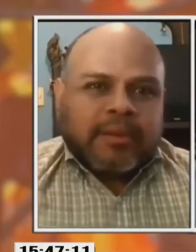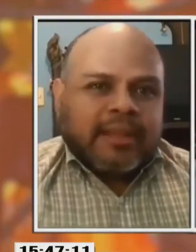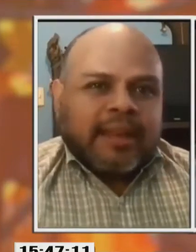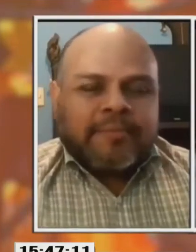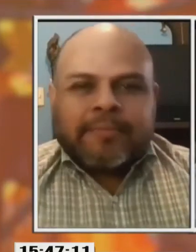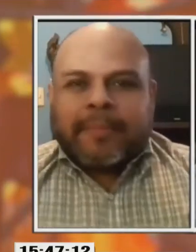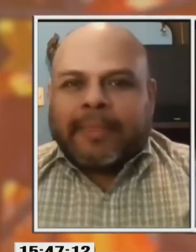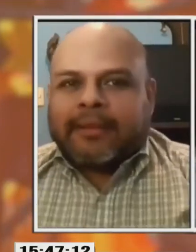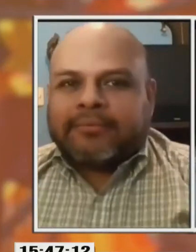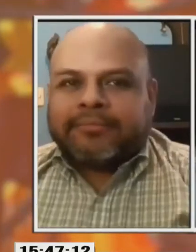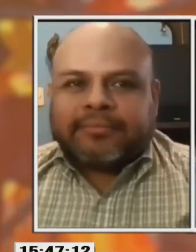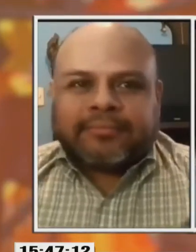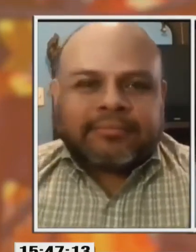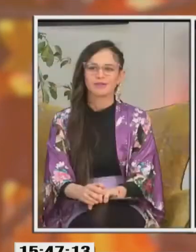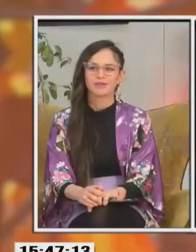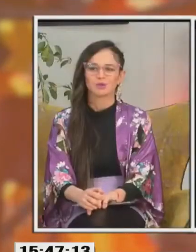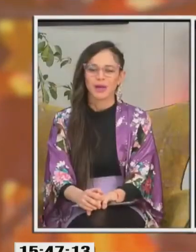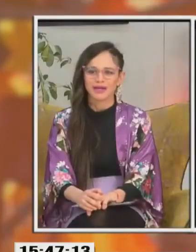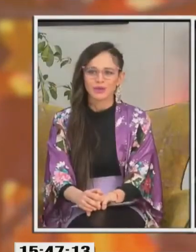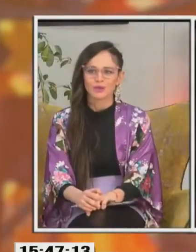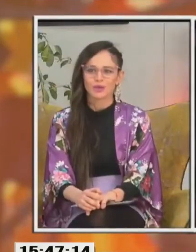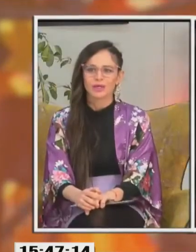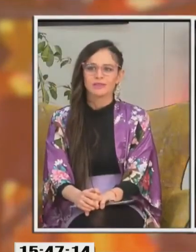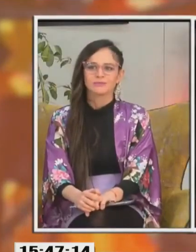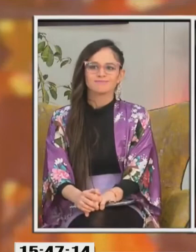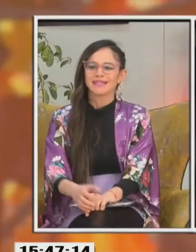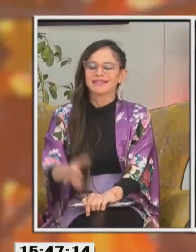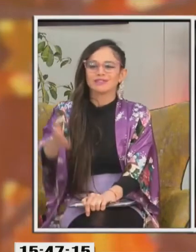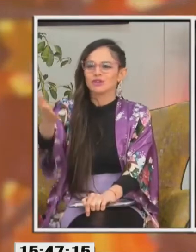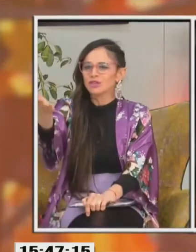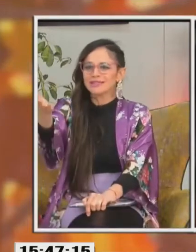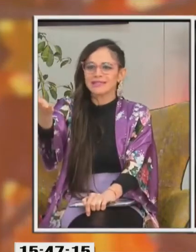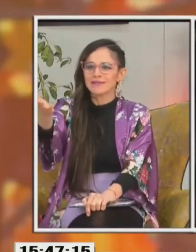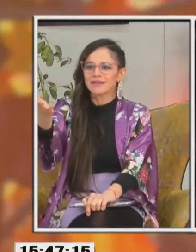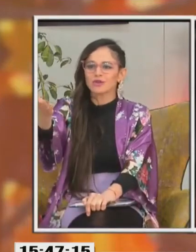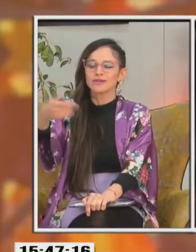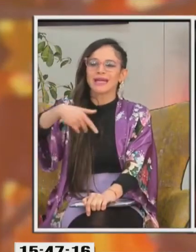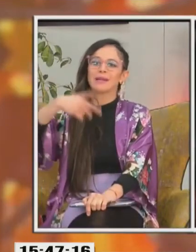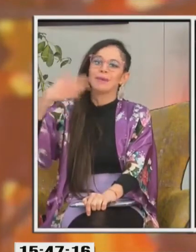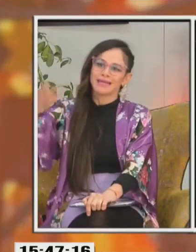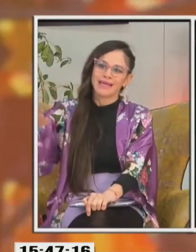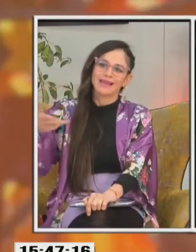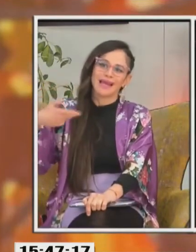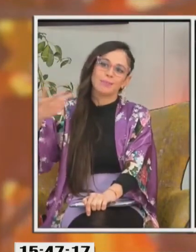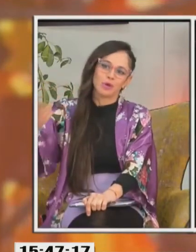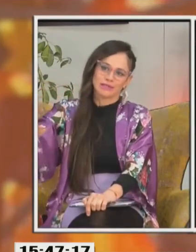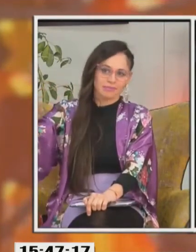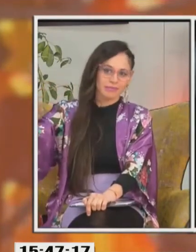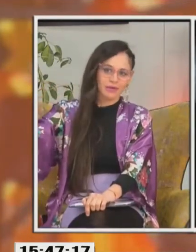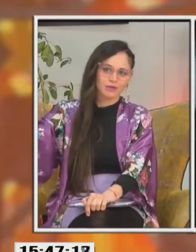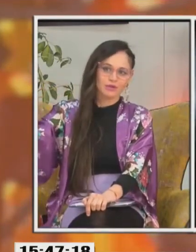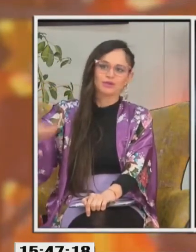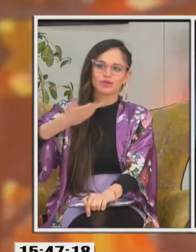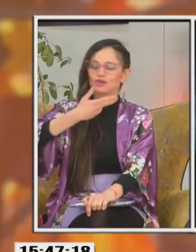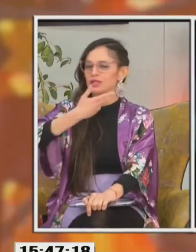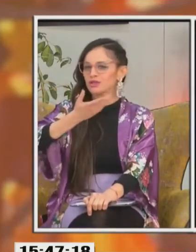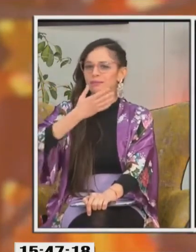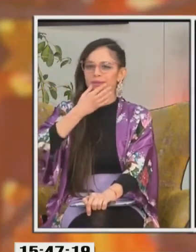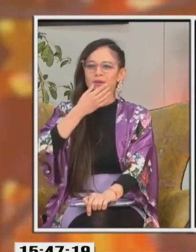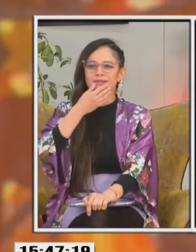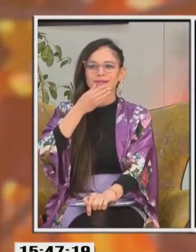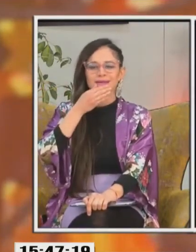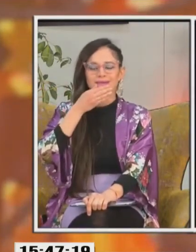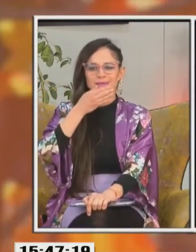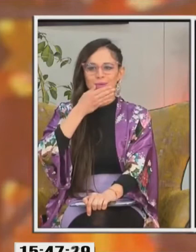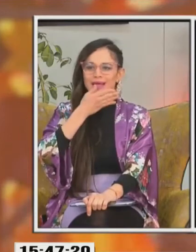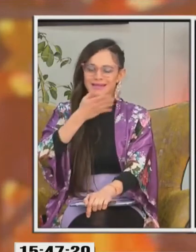propiamente tal. Claro, como dices tú, el vestuario, todo lo que tiene que ver con dar la magia de la época también, ¿o no? Yo creo que eso también